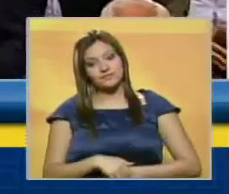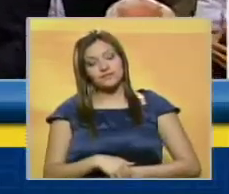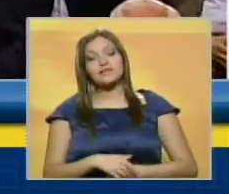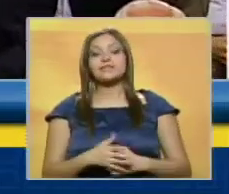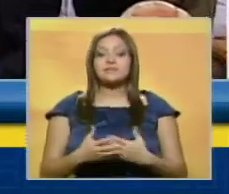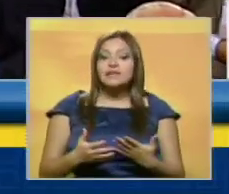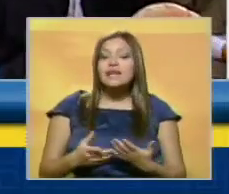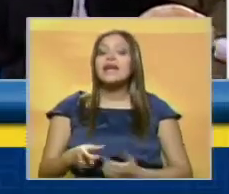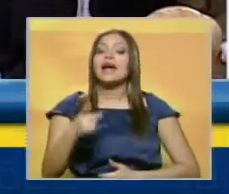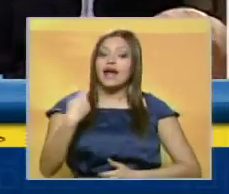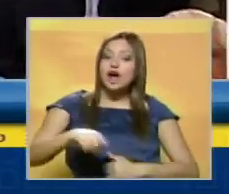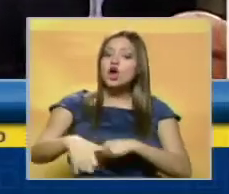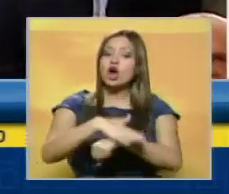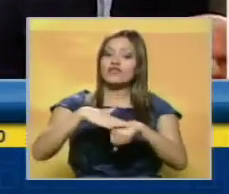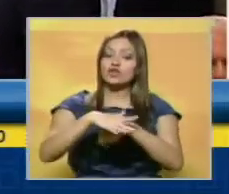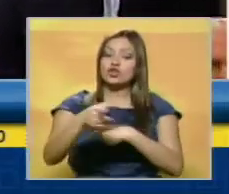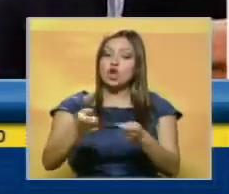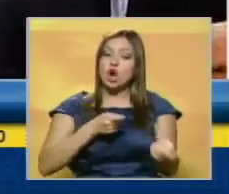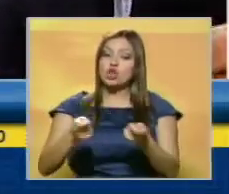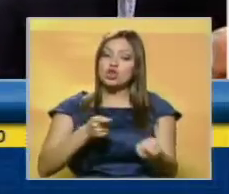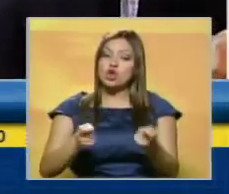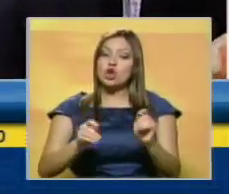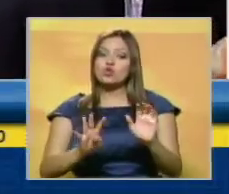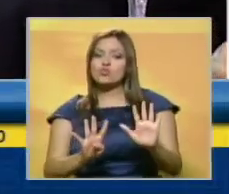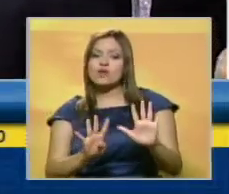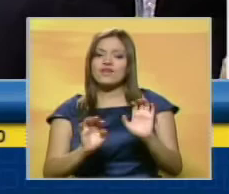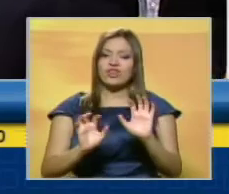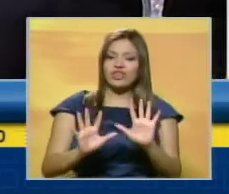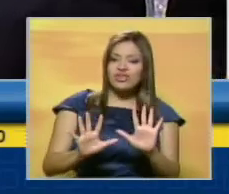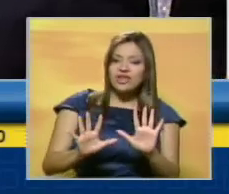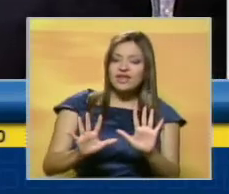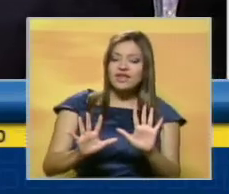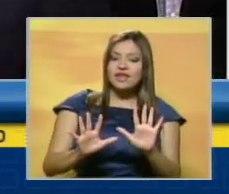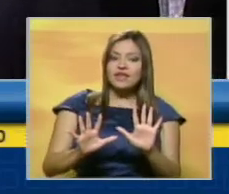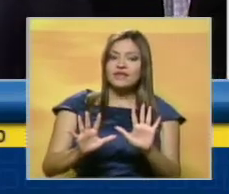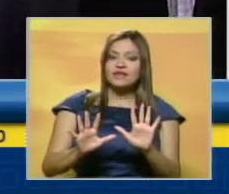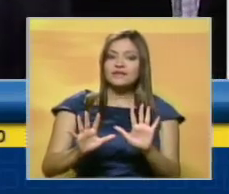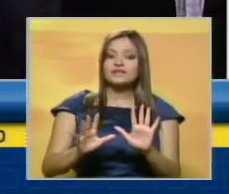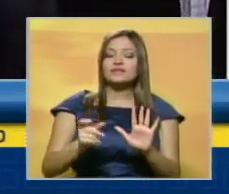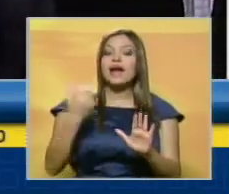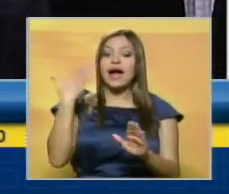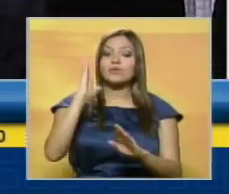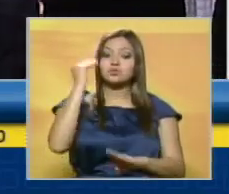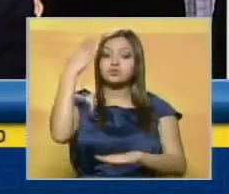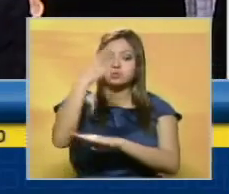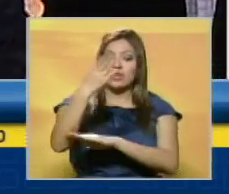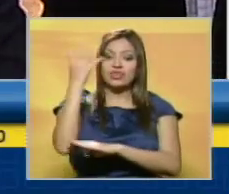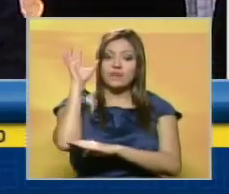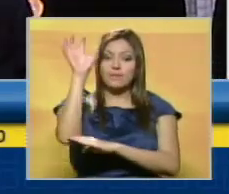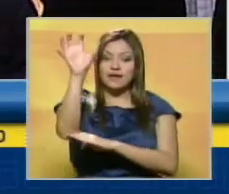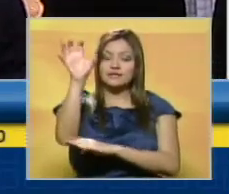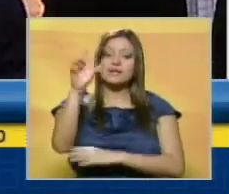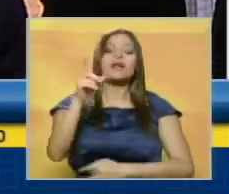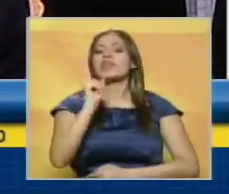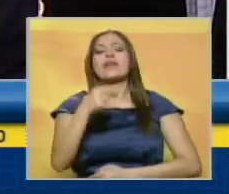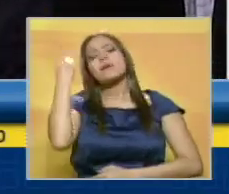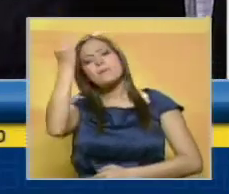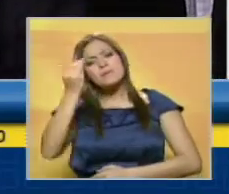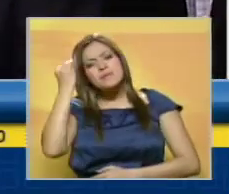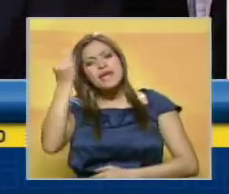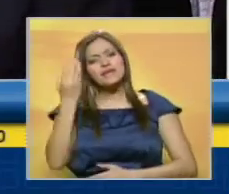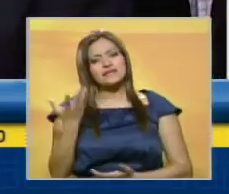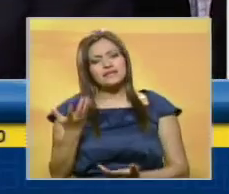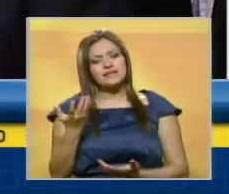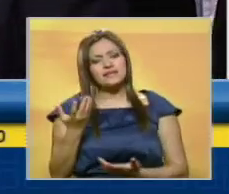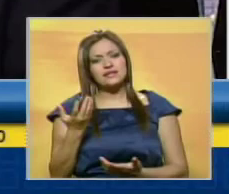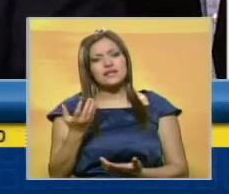que tiene el gobierno control de 9 o 10 de los establecimientos penales del país, uno tiene que pensar